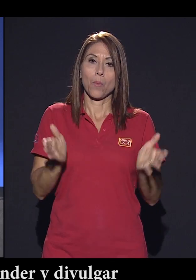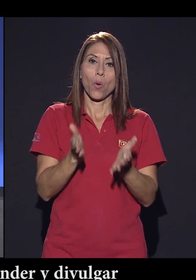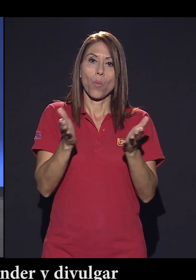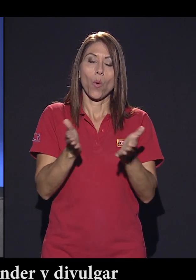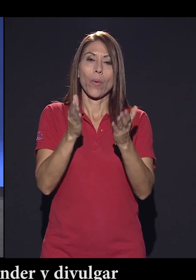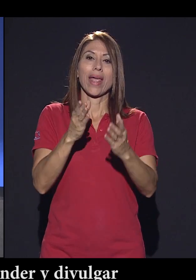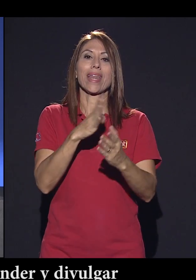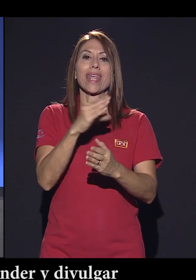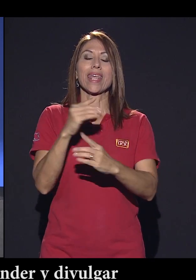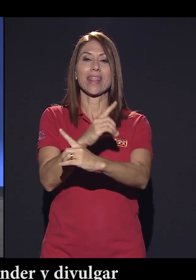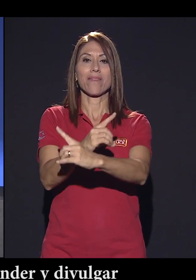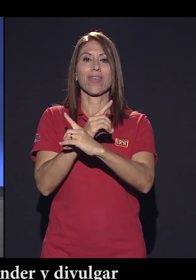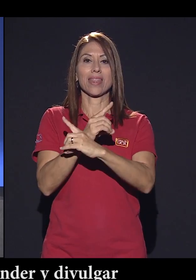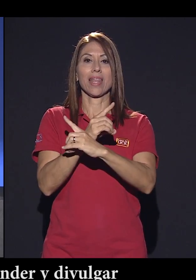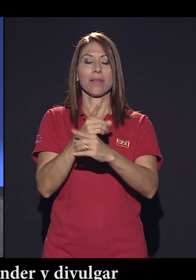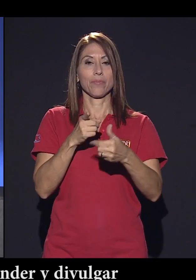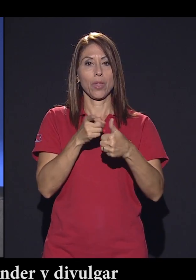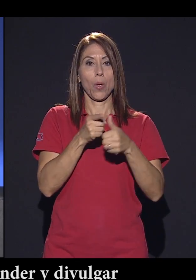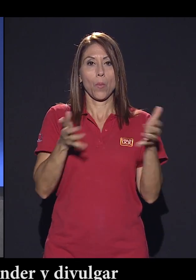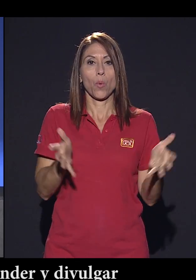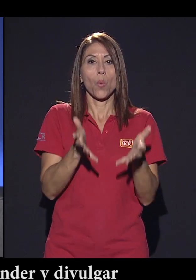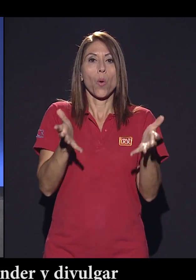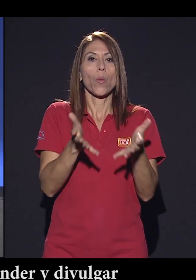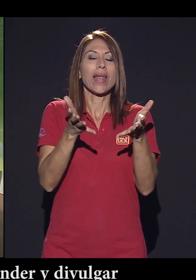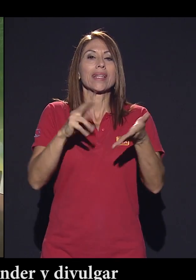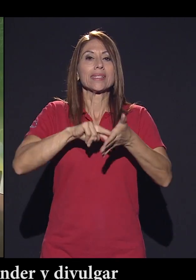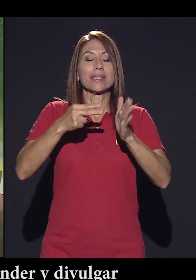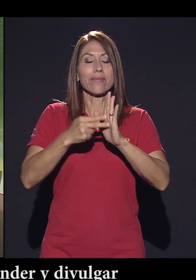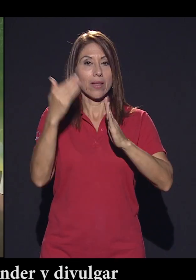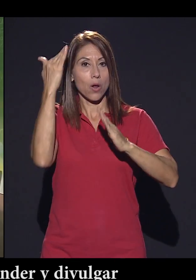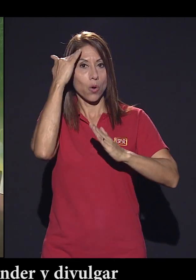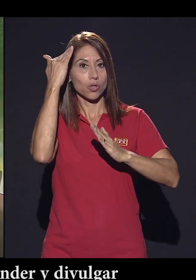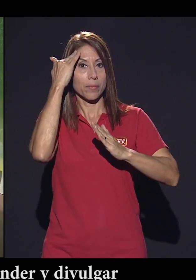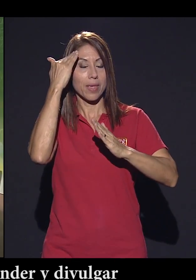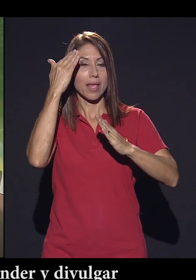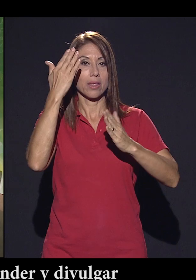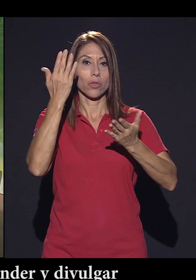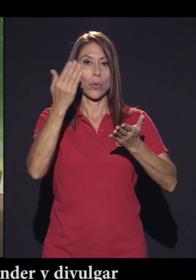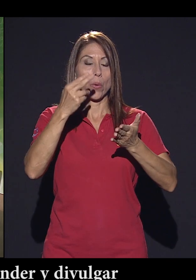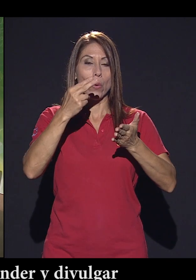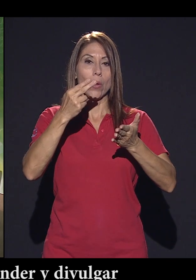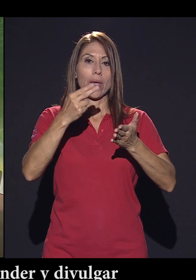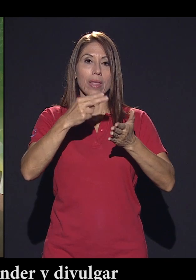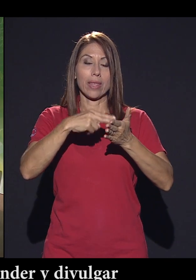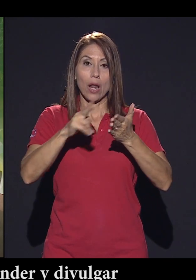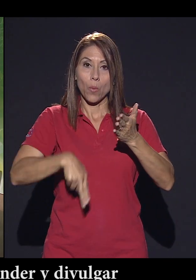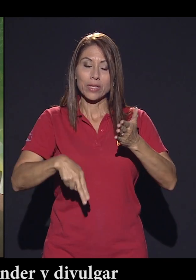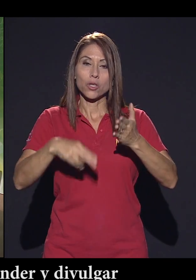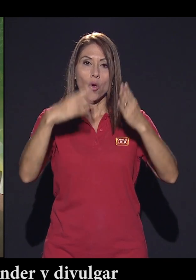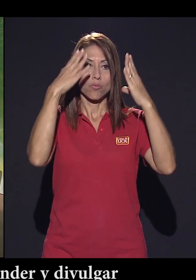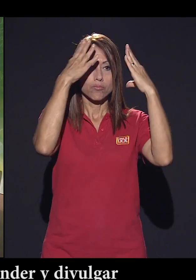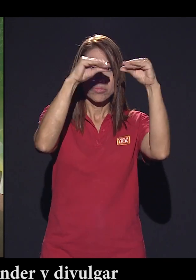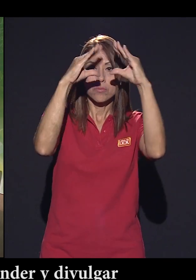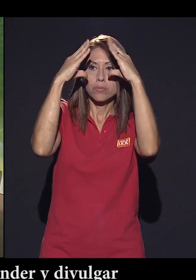promover y defender, promover y divulgar el conocimiento de la